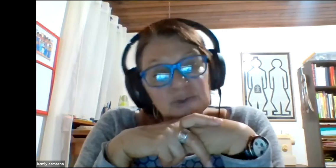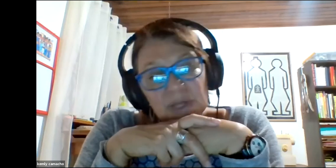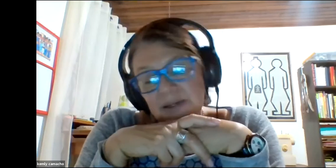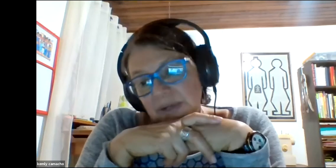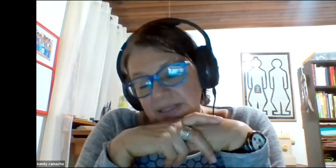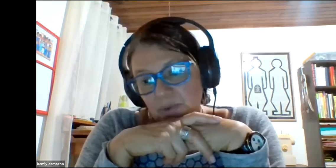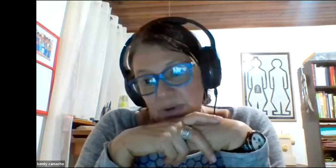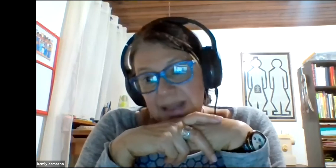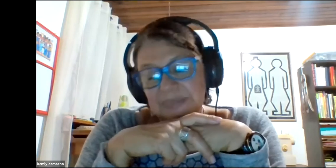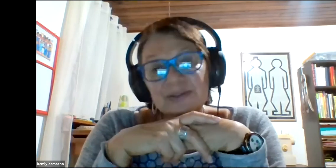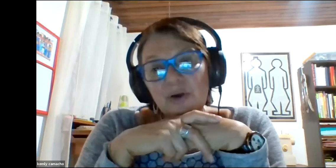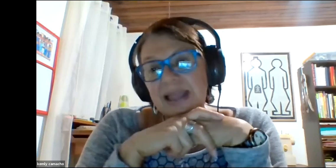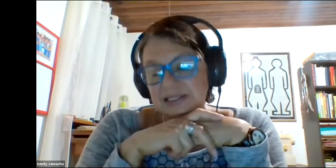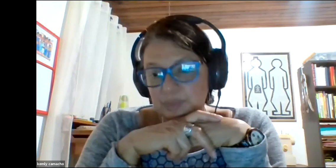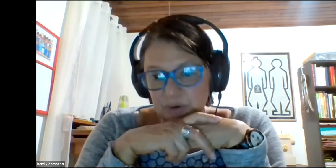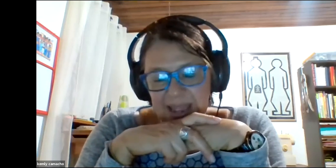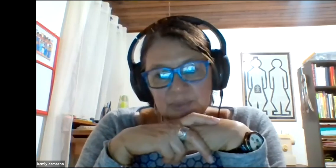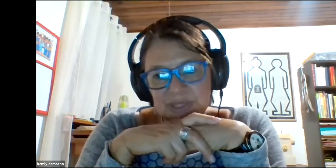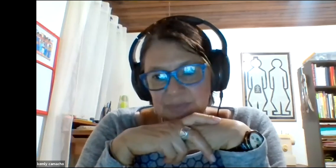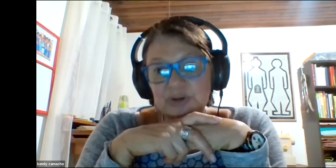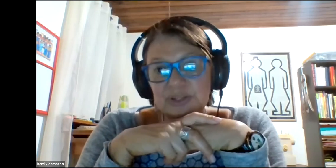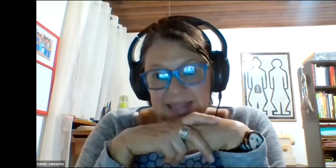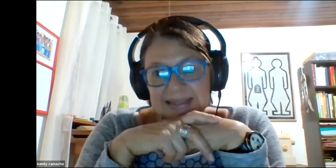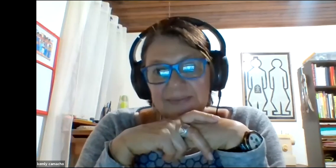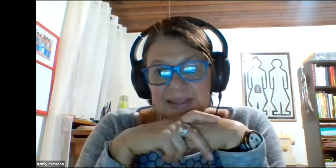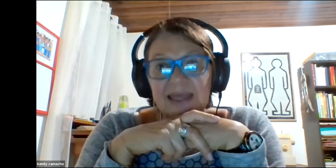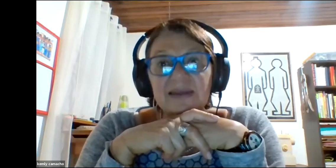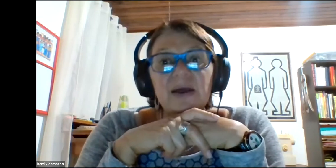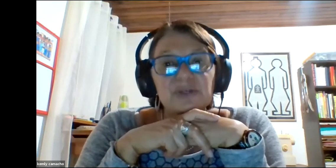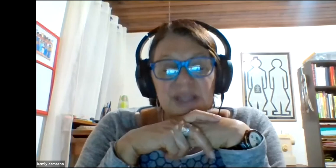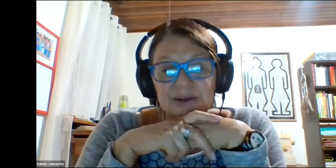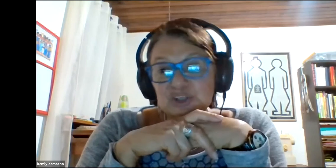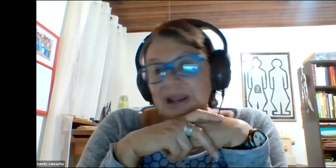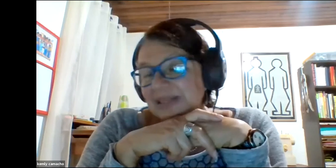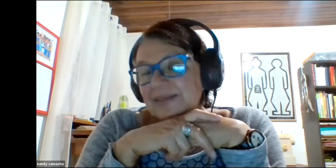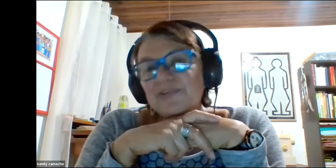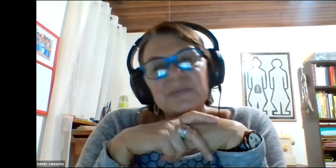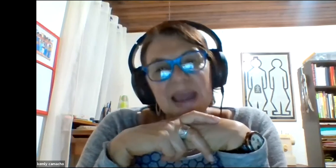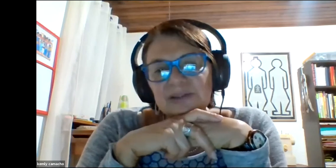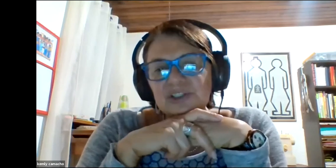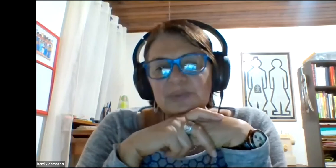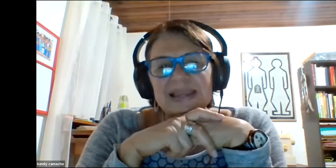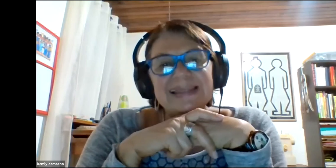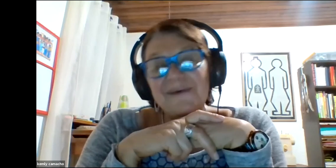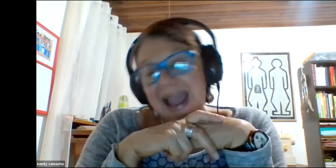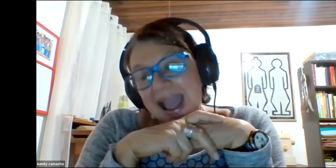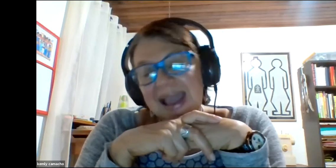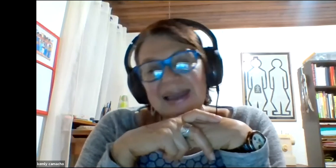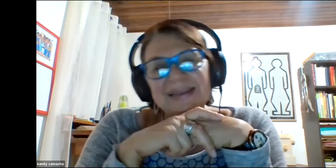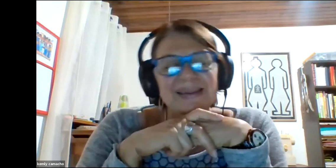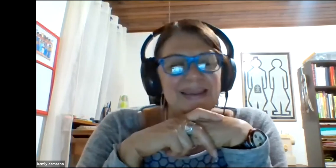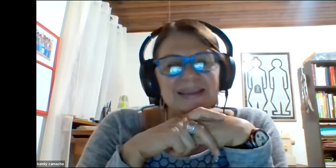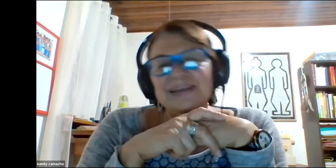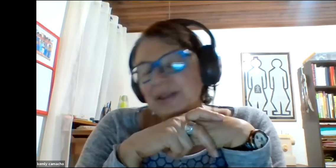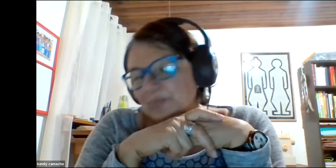parece que es un camino a explorar muy importante, ¿verdad? O sea, no solamente formarnos para